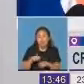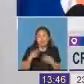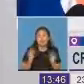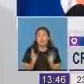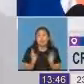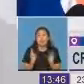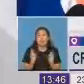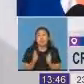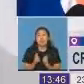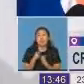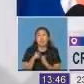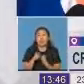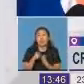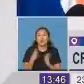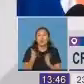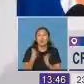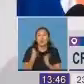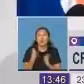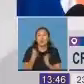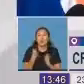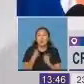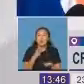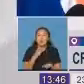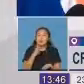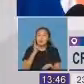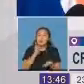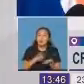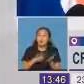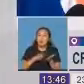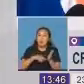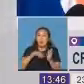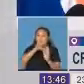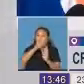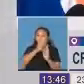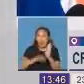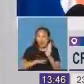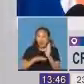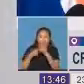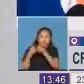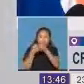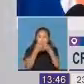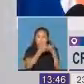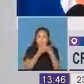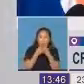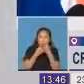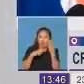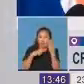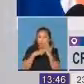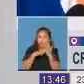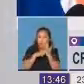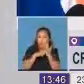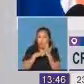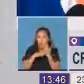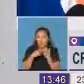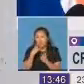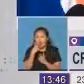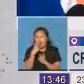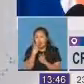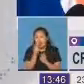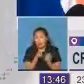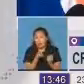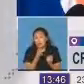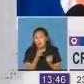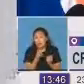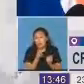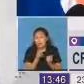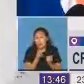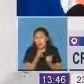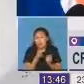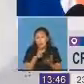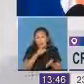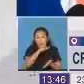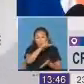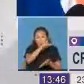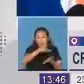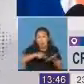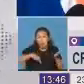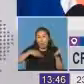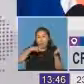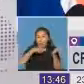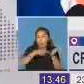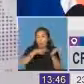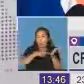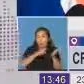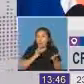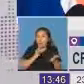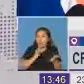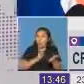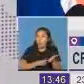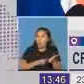la merma de los impuestos que establece el pacto fiscal. Con el tema de la electricidad, no tiene nuestra boleta de luz impuesto.